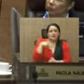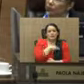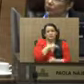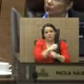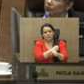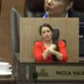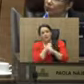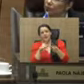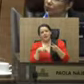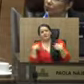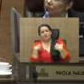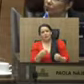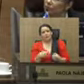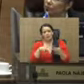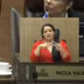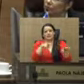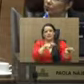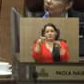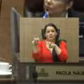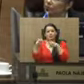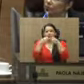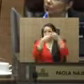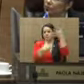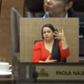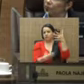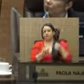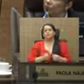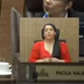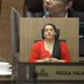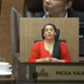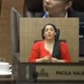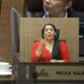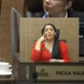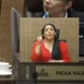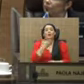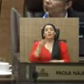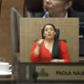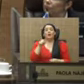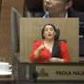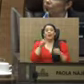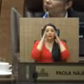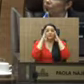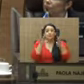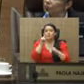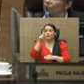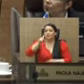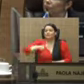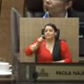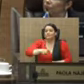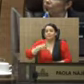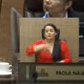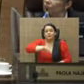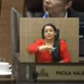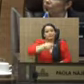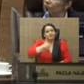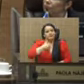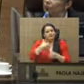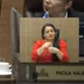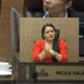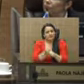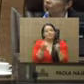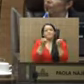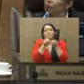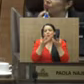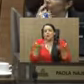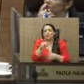Seguridad, Salud y Transporte, entre otros. Por lo que cubrir una necesidad tendríamos que crear